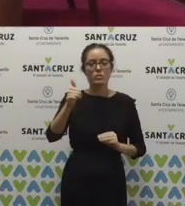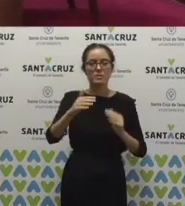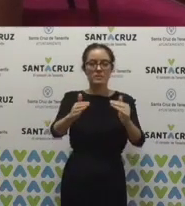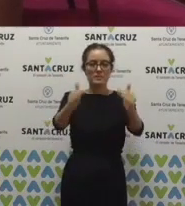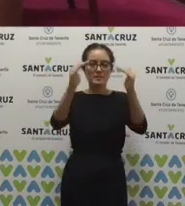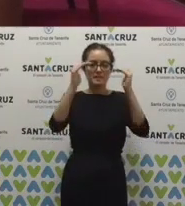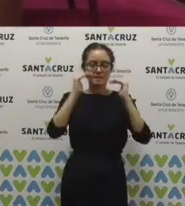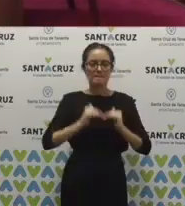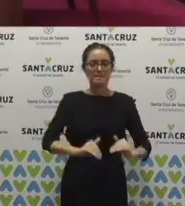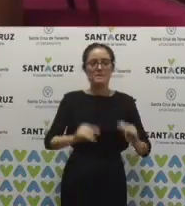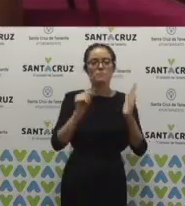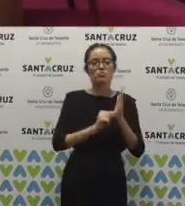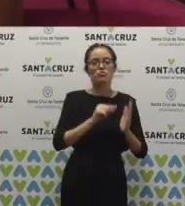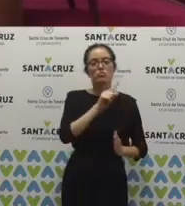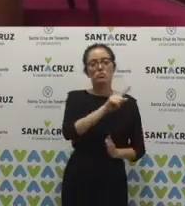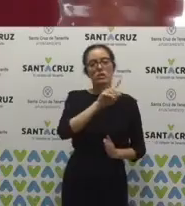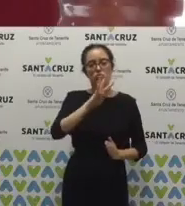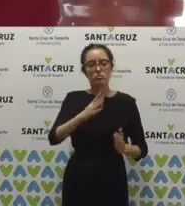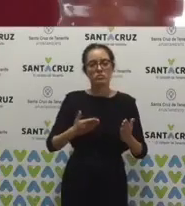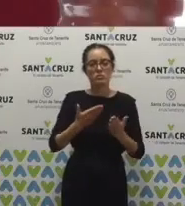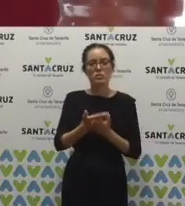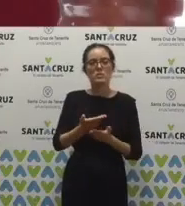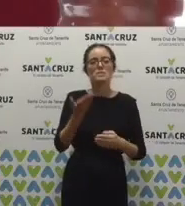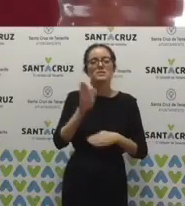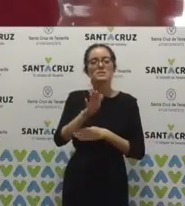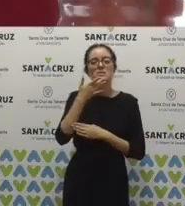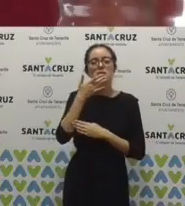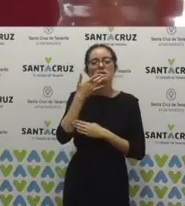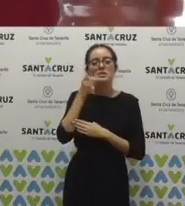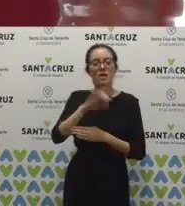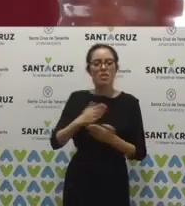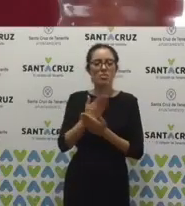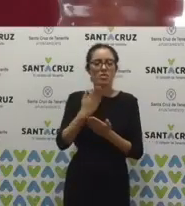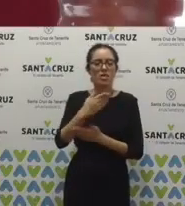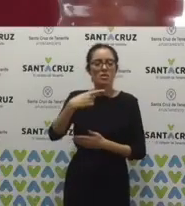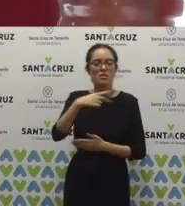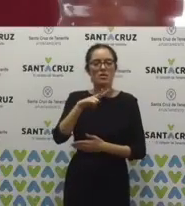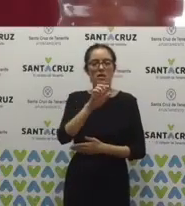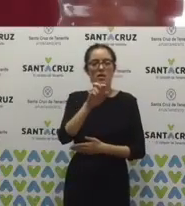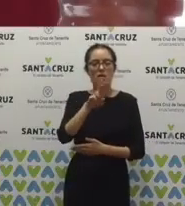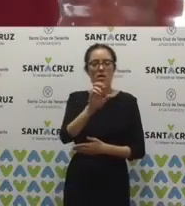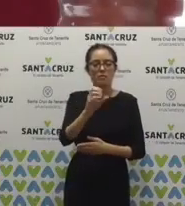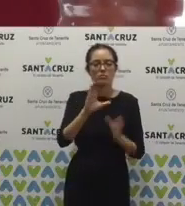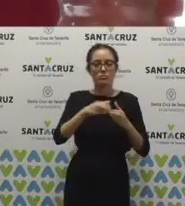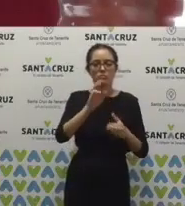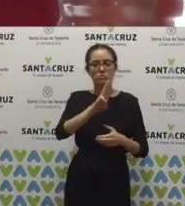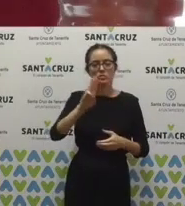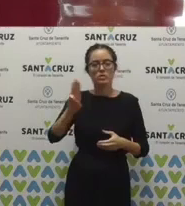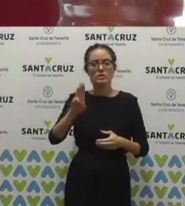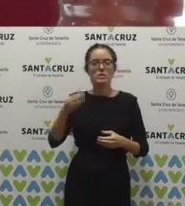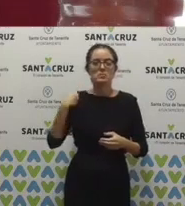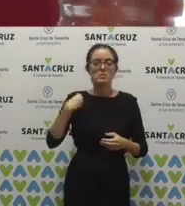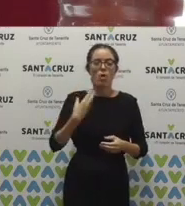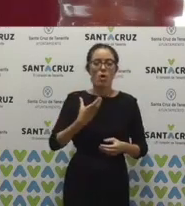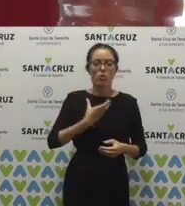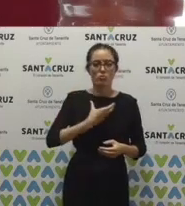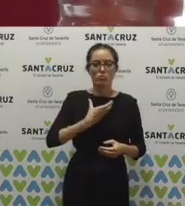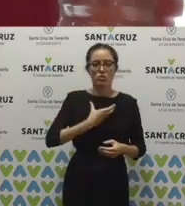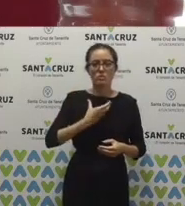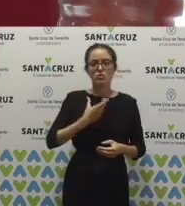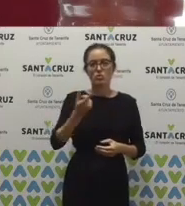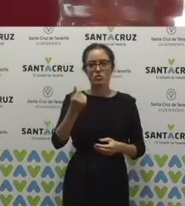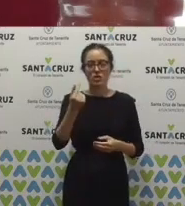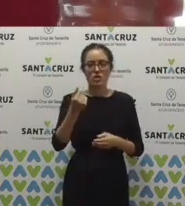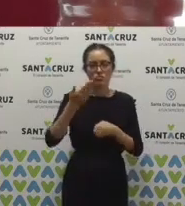moción 14 que presenta don guillermo díaz guerra a concejal del grupo popular para la gestión de superávit del ayuntamiento don